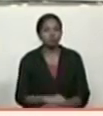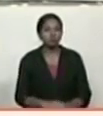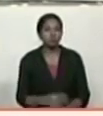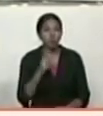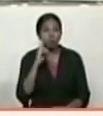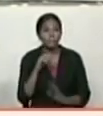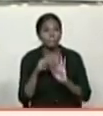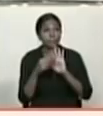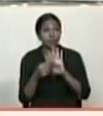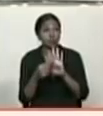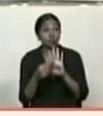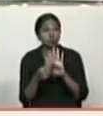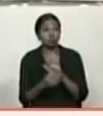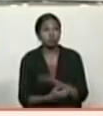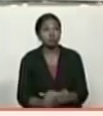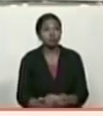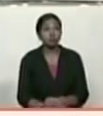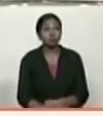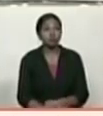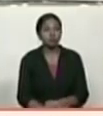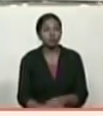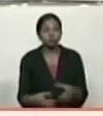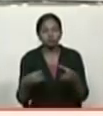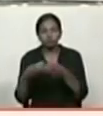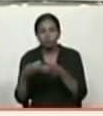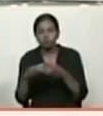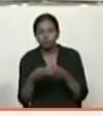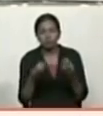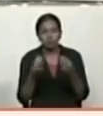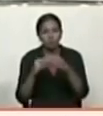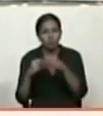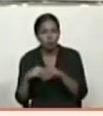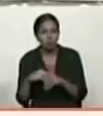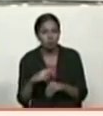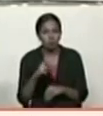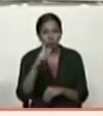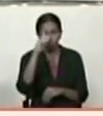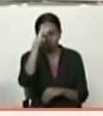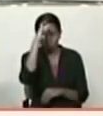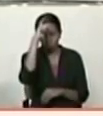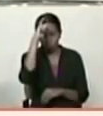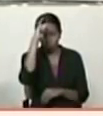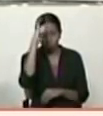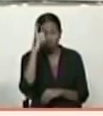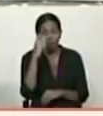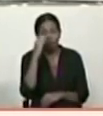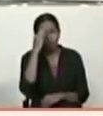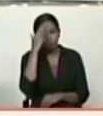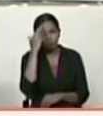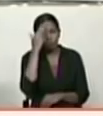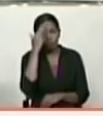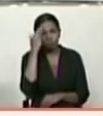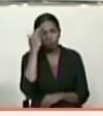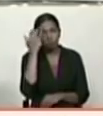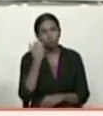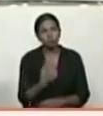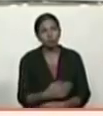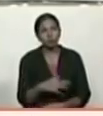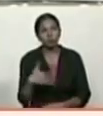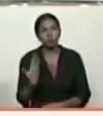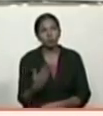es una cooperación con Turquía que es flexible, es moldeable, y en la medida en que tengamos